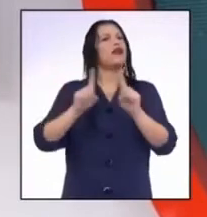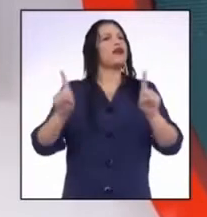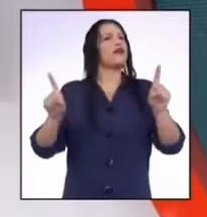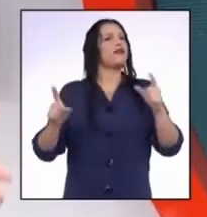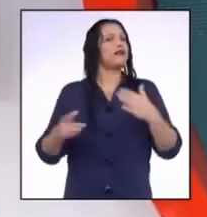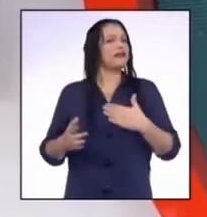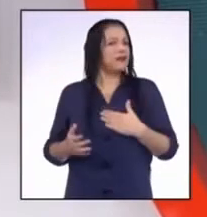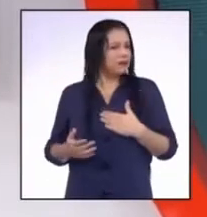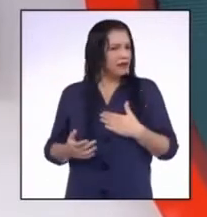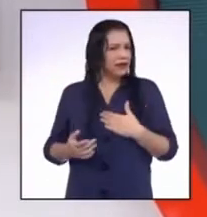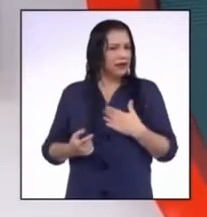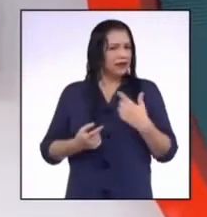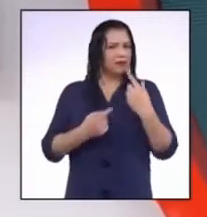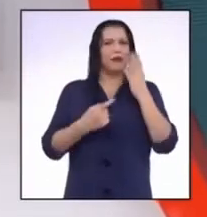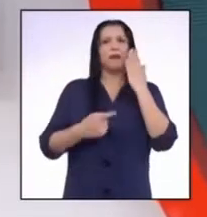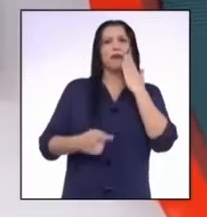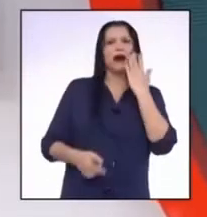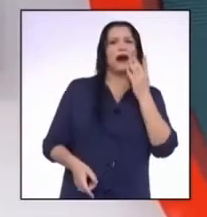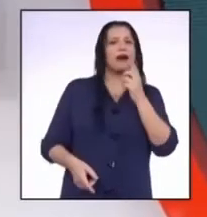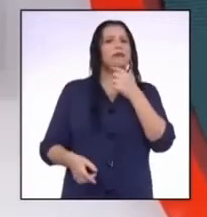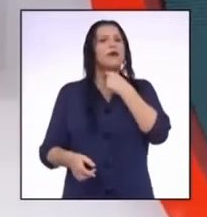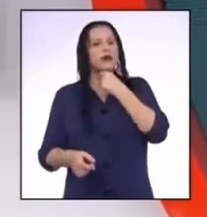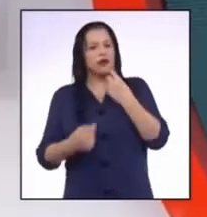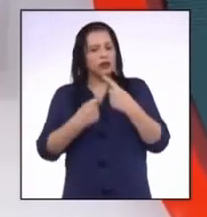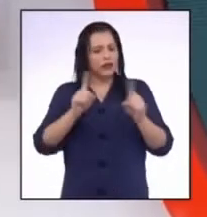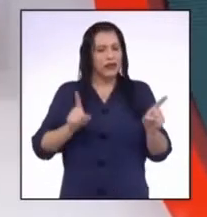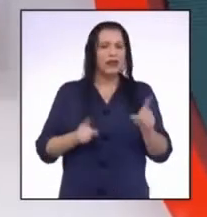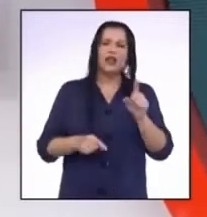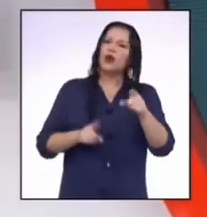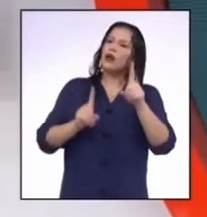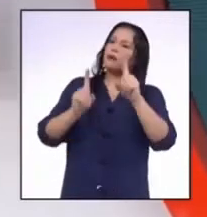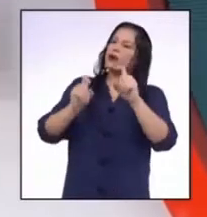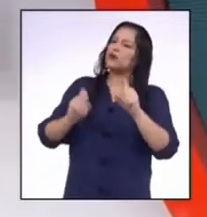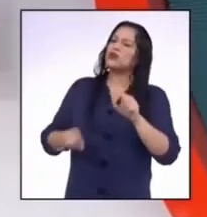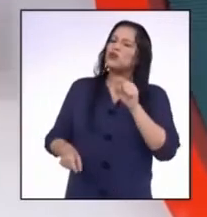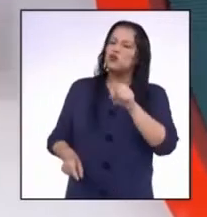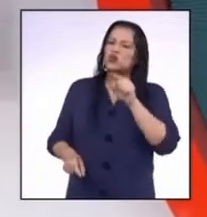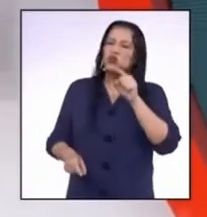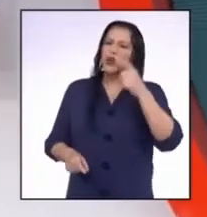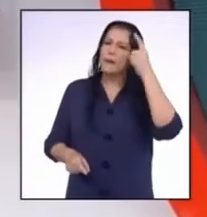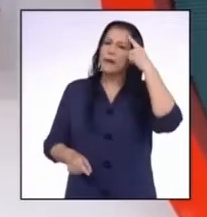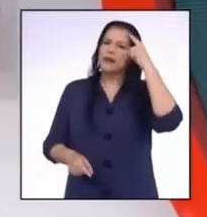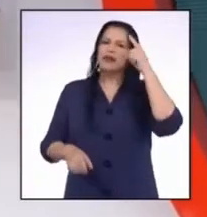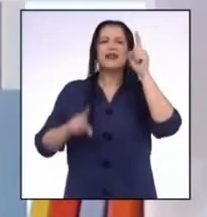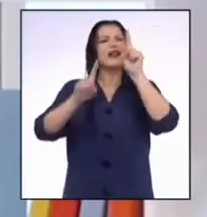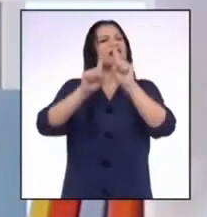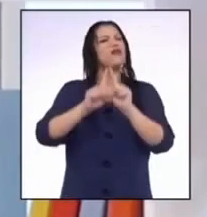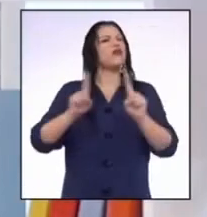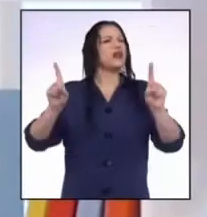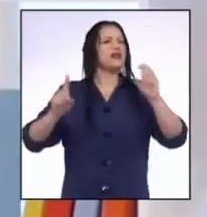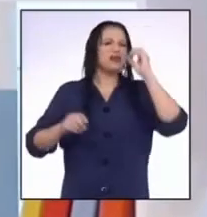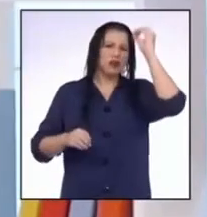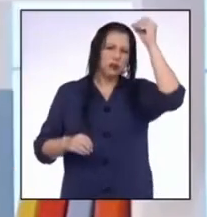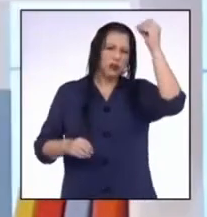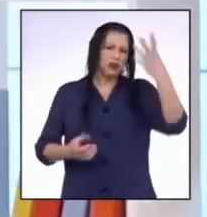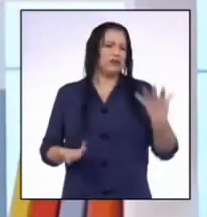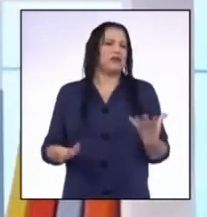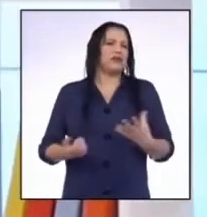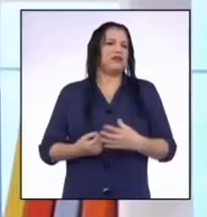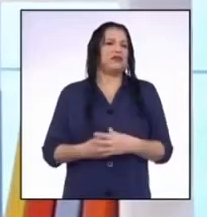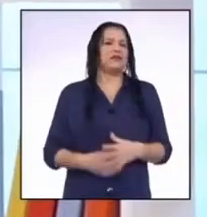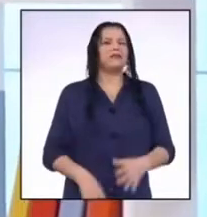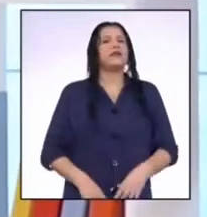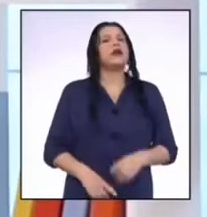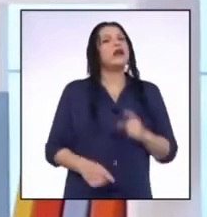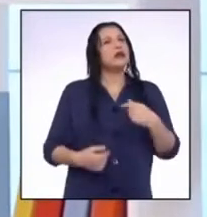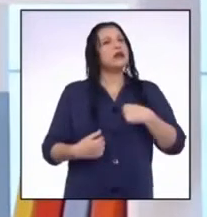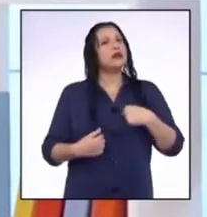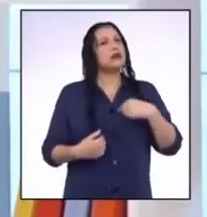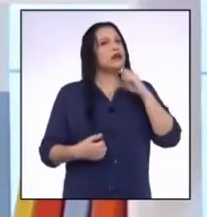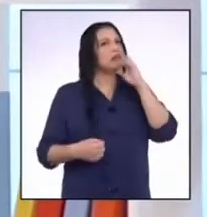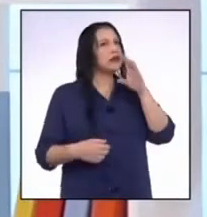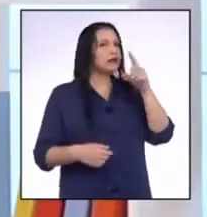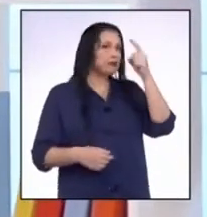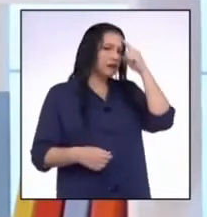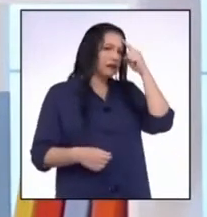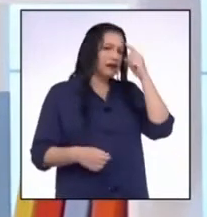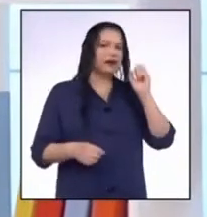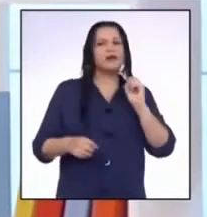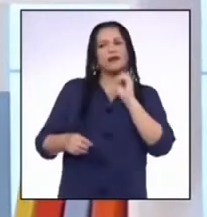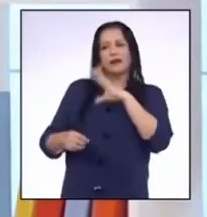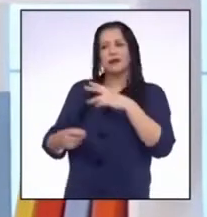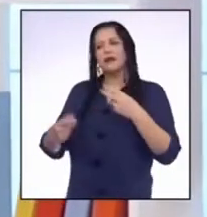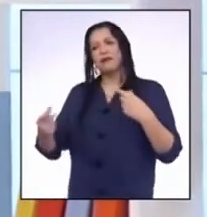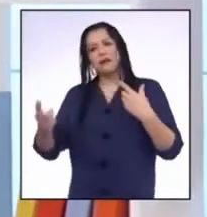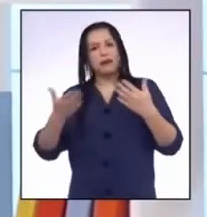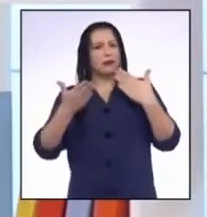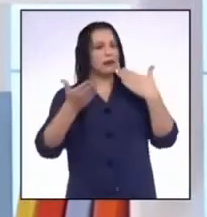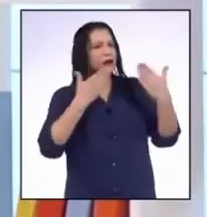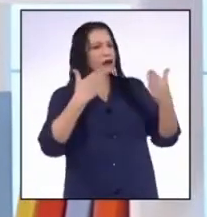distintas. Entonces le pregunté a Junior qué pensaba acerca de esa diferencia. Y claro, yo le dije lo que pensaba y ella también y